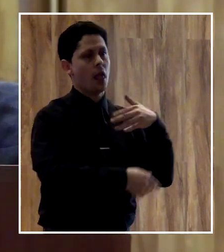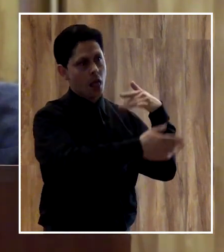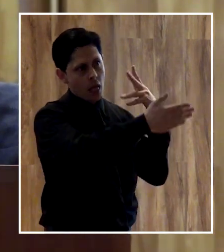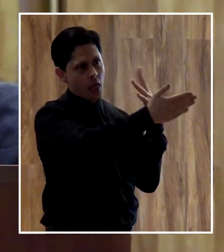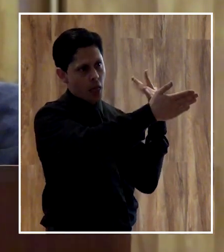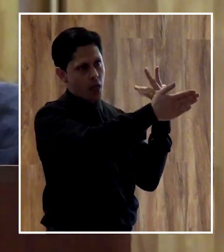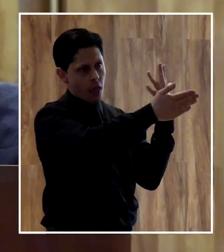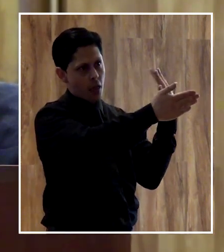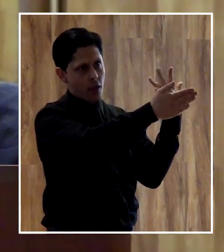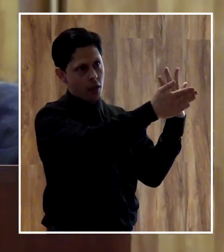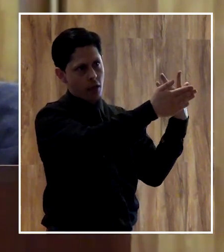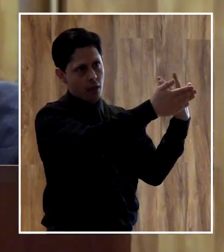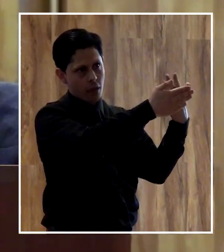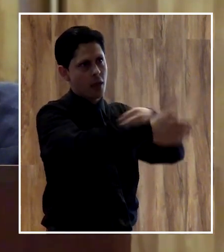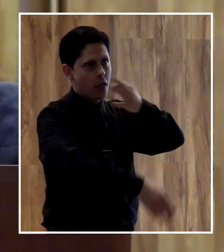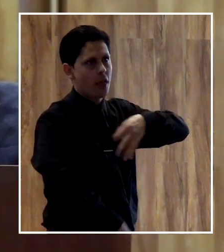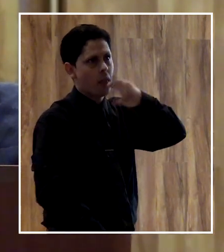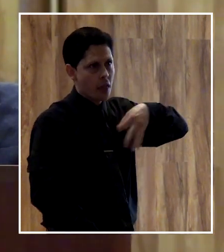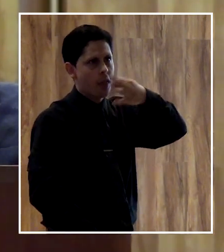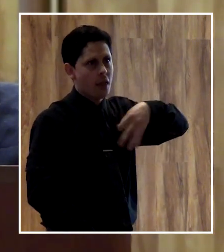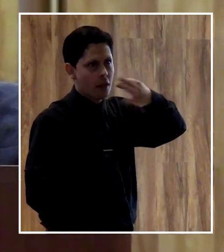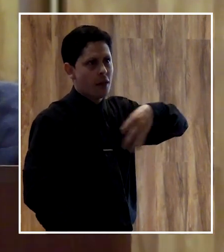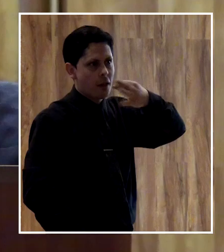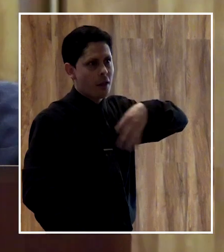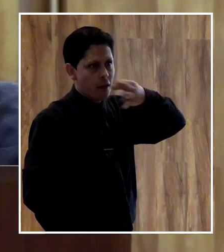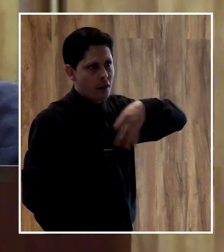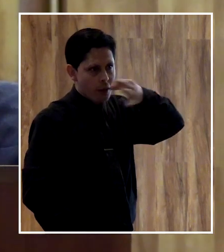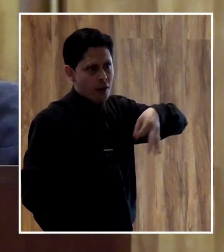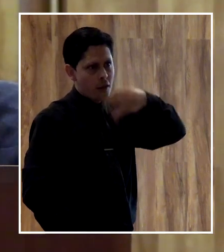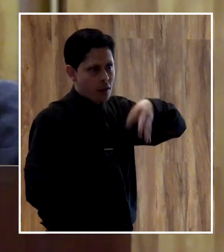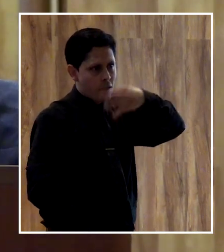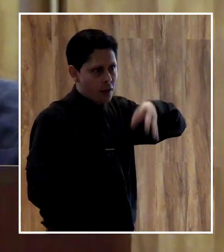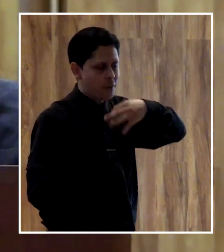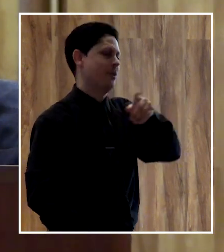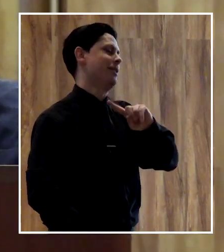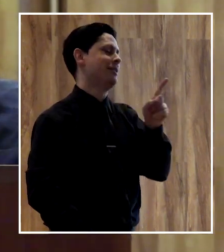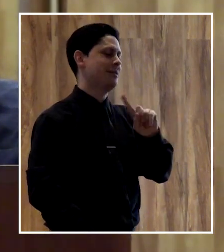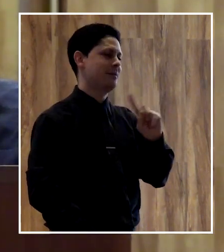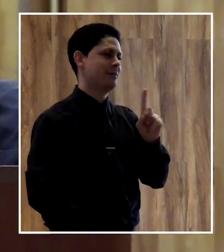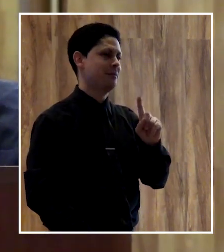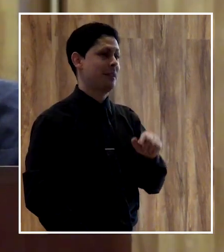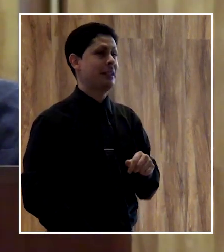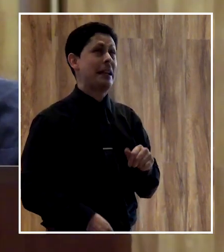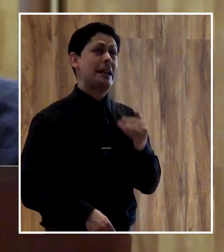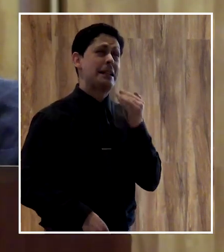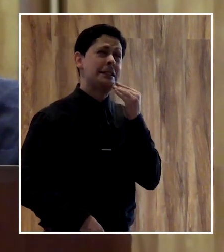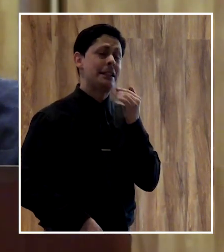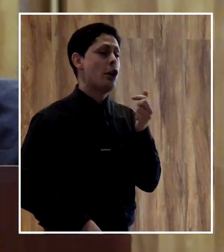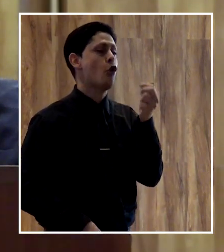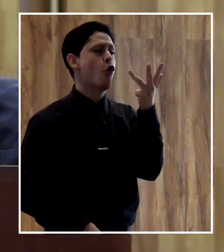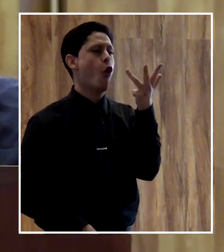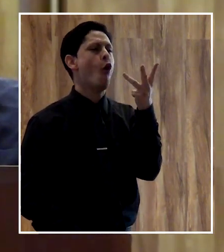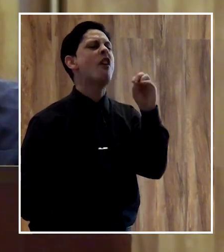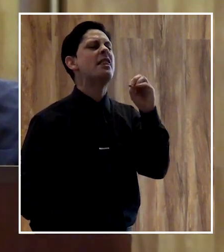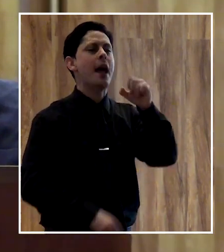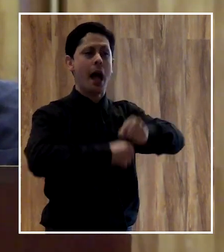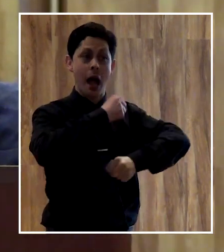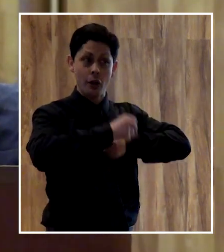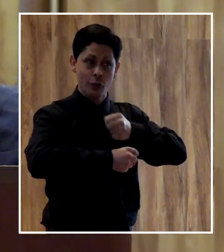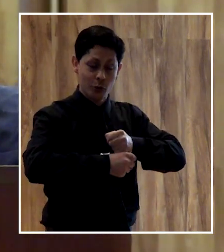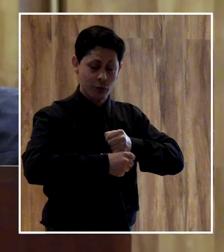No la voy a relatar, no se asusten. Tenía una vida de 90 años